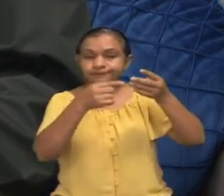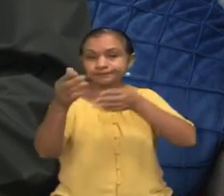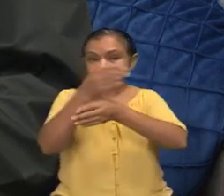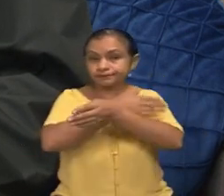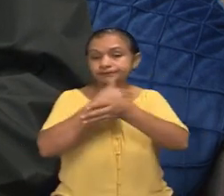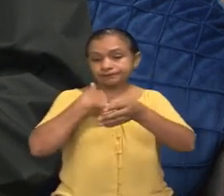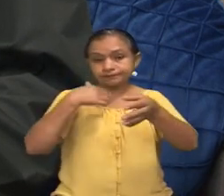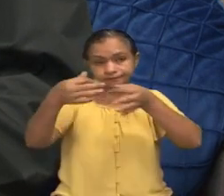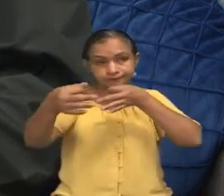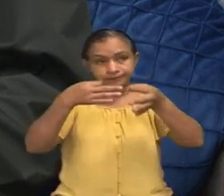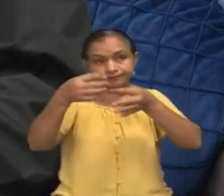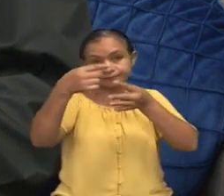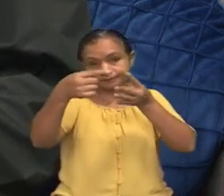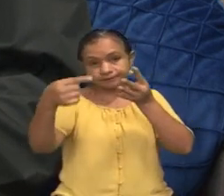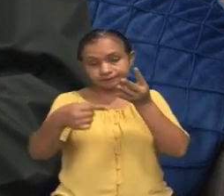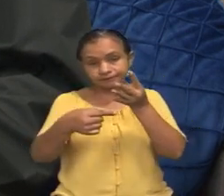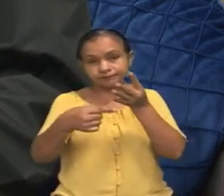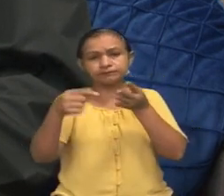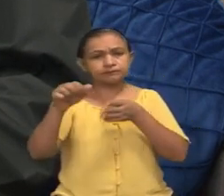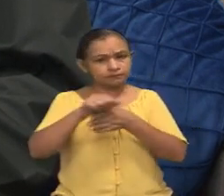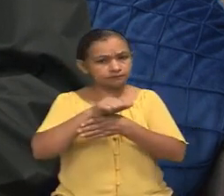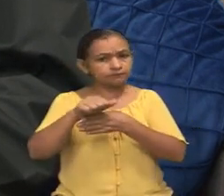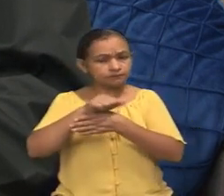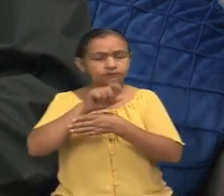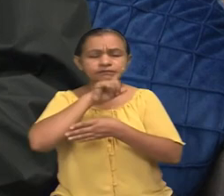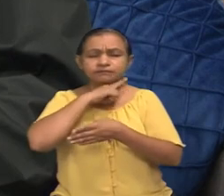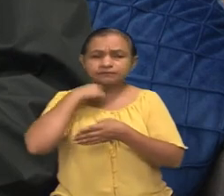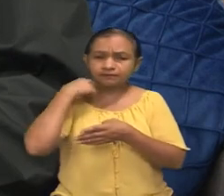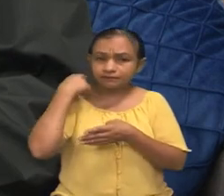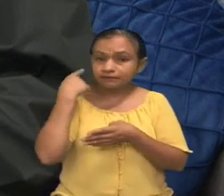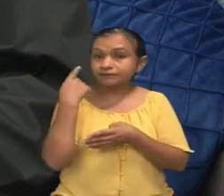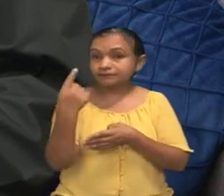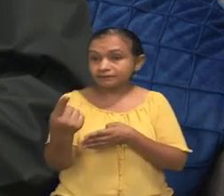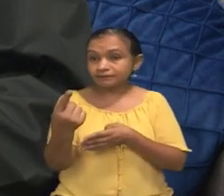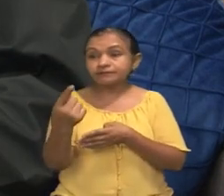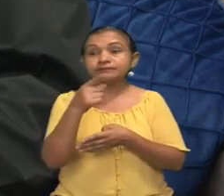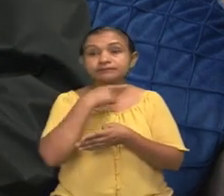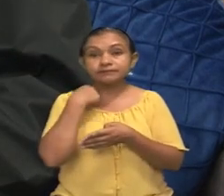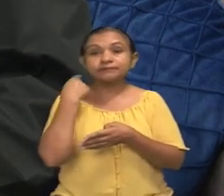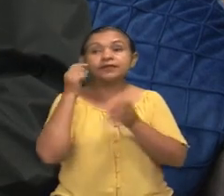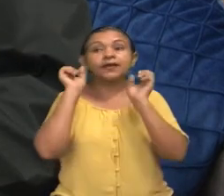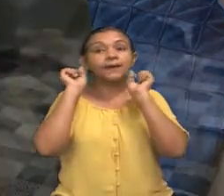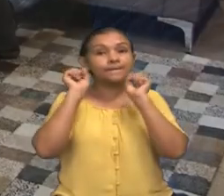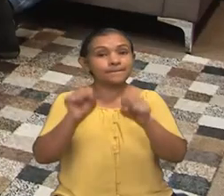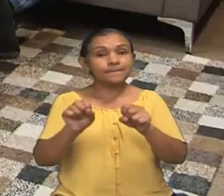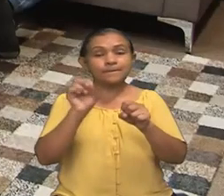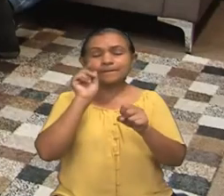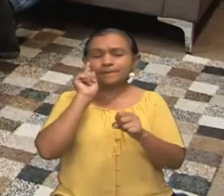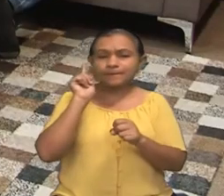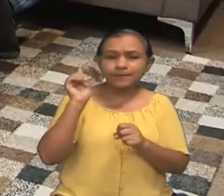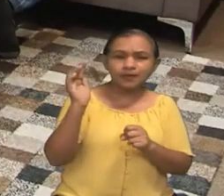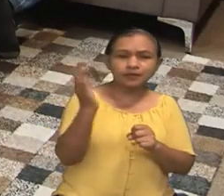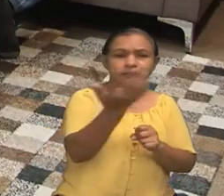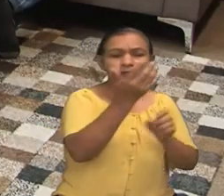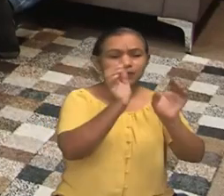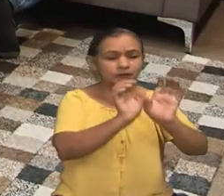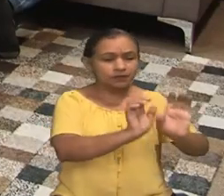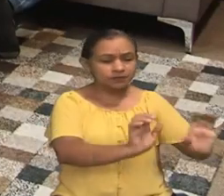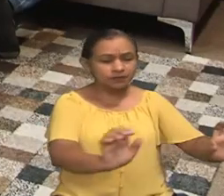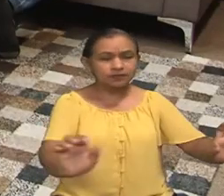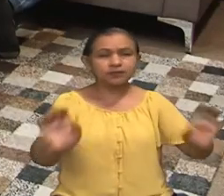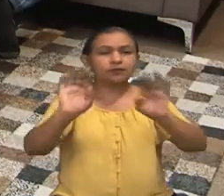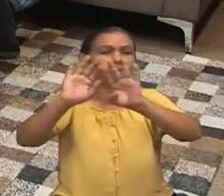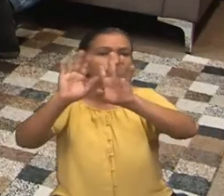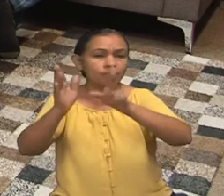sí. Se practican, se hacen realidad. Y lo podemos poner en todos los temas, en niñez, en mujer,